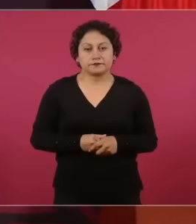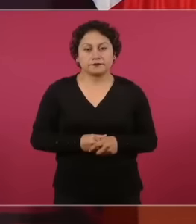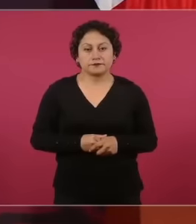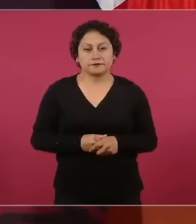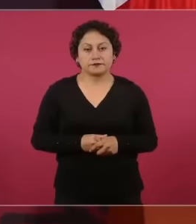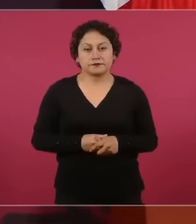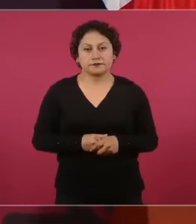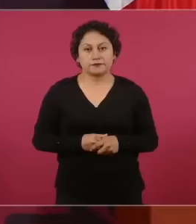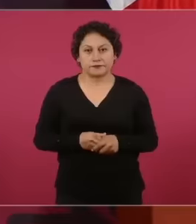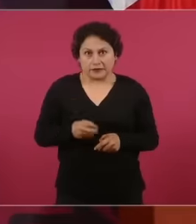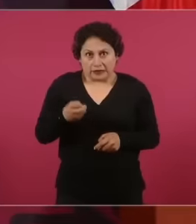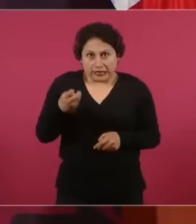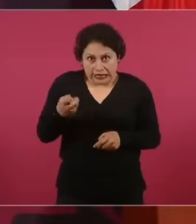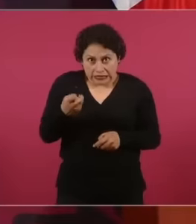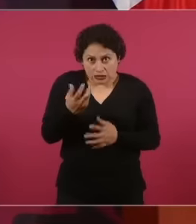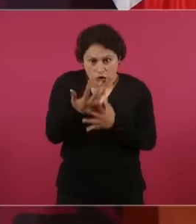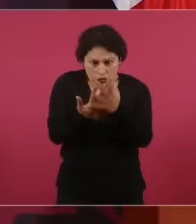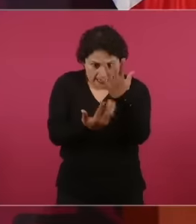Esto es manual.